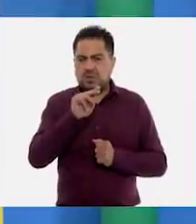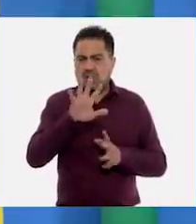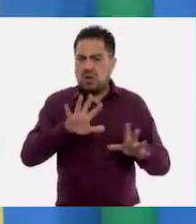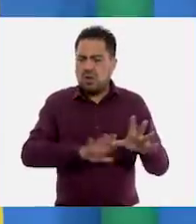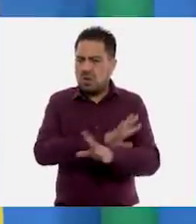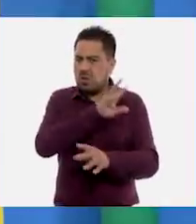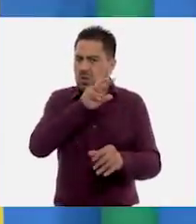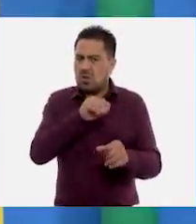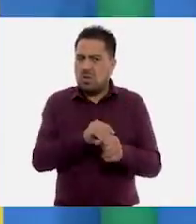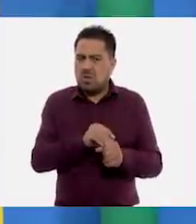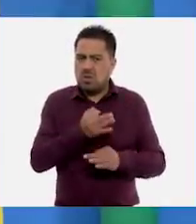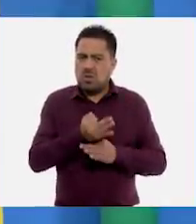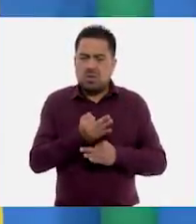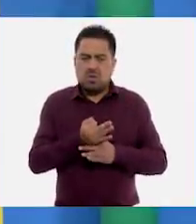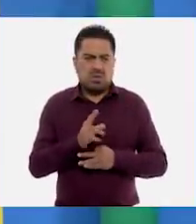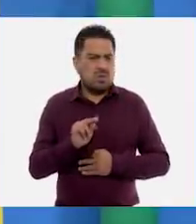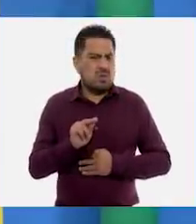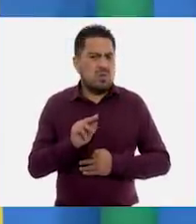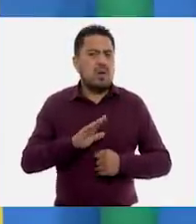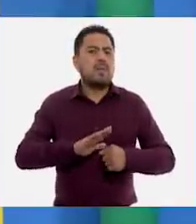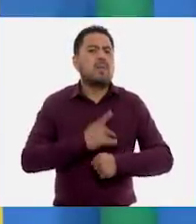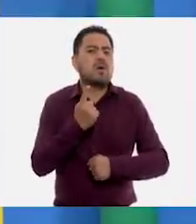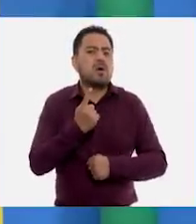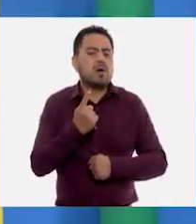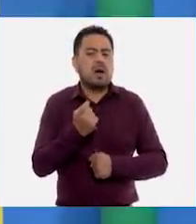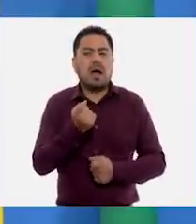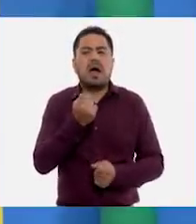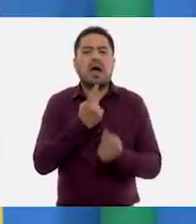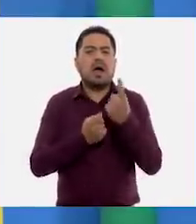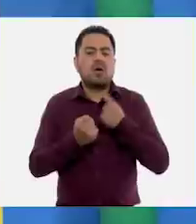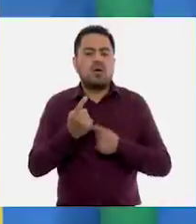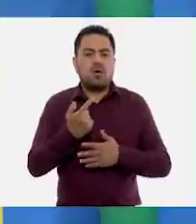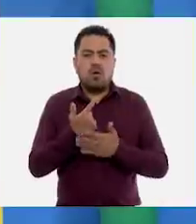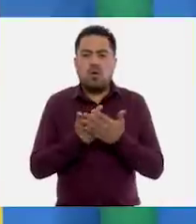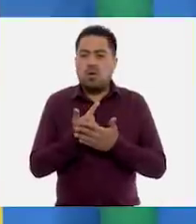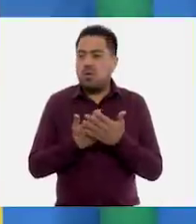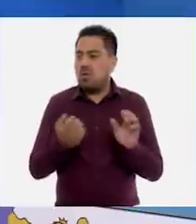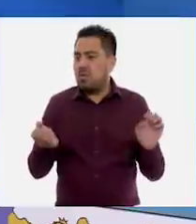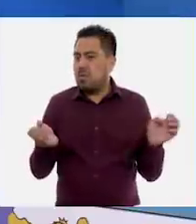total porque hay unos que no ha contado.